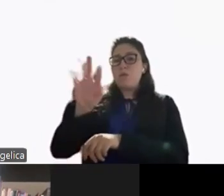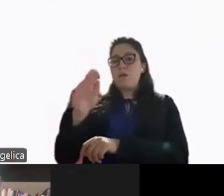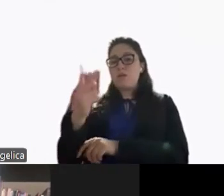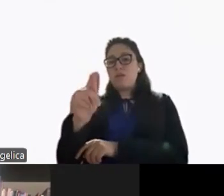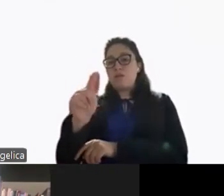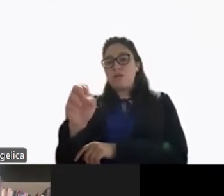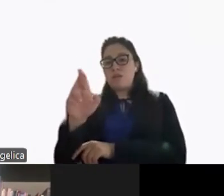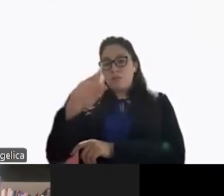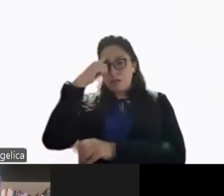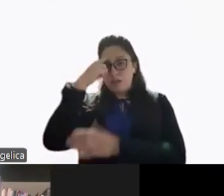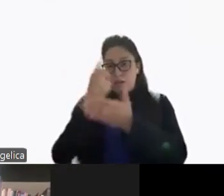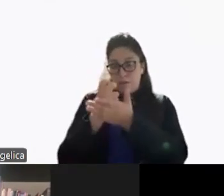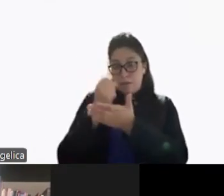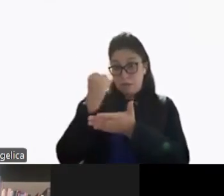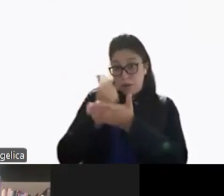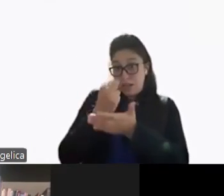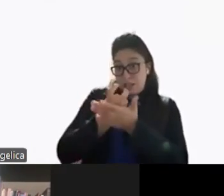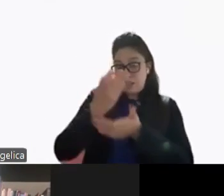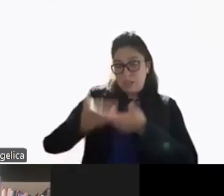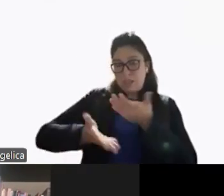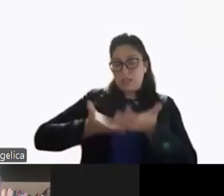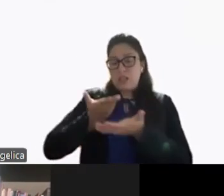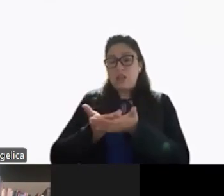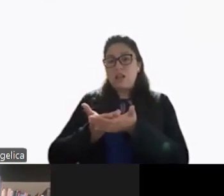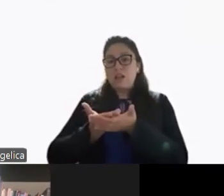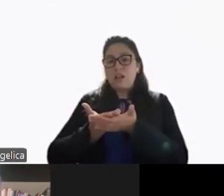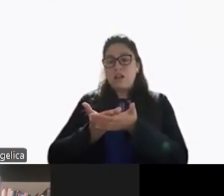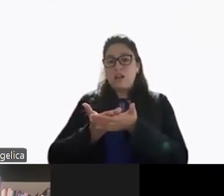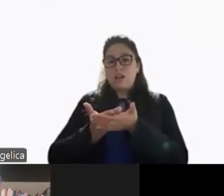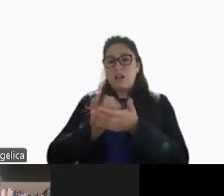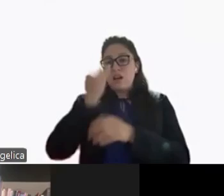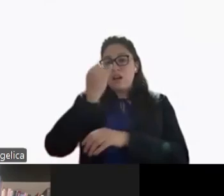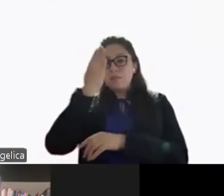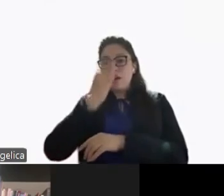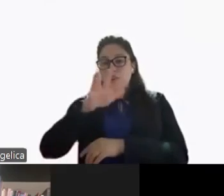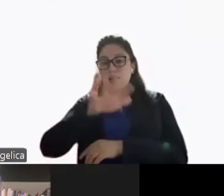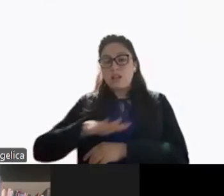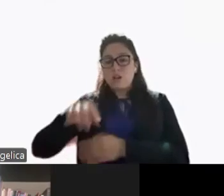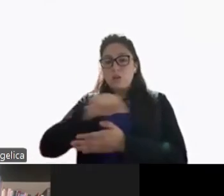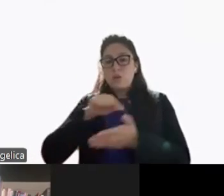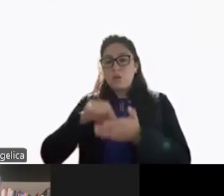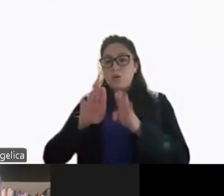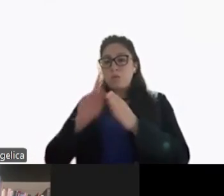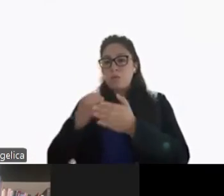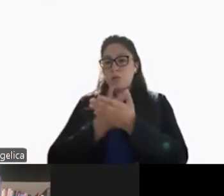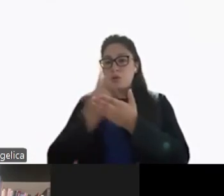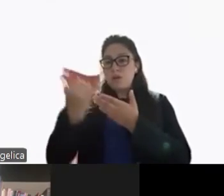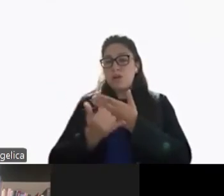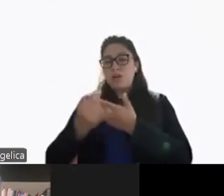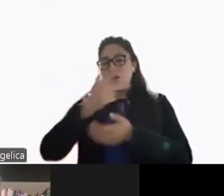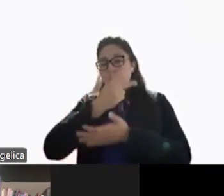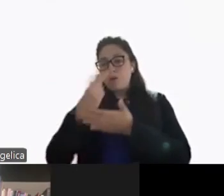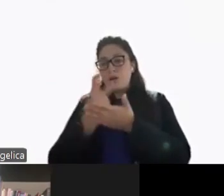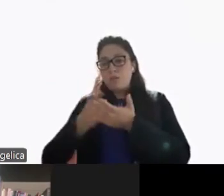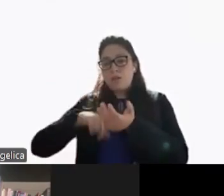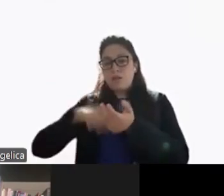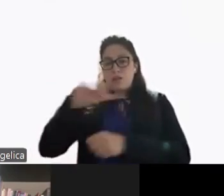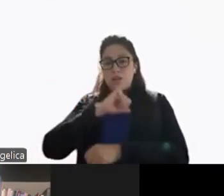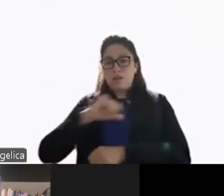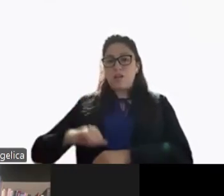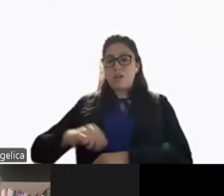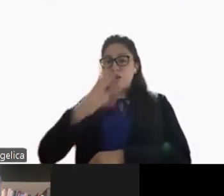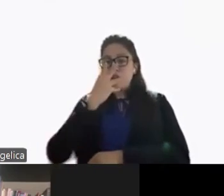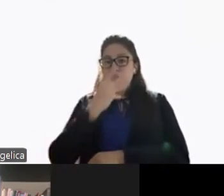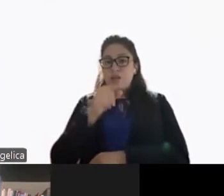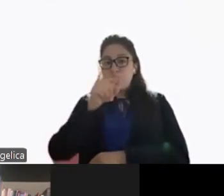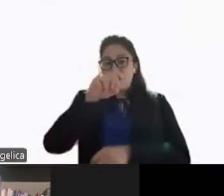aprobación de la iniciativa se consideró que la imagen objetivo y la estrategia de desarrollo urbano del Programa Delegacional de Desarrollo Urbano de